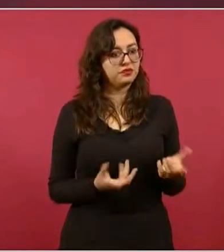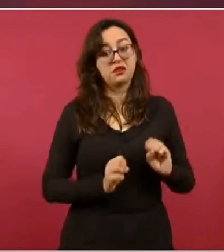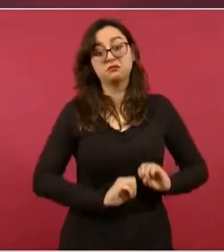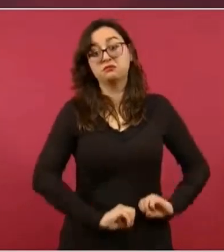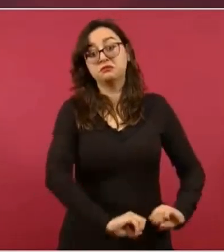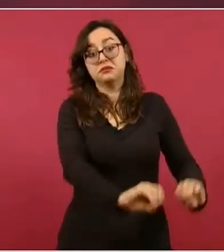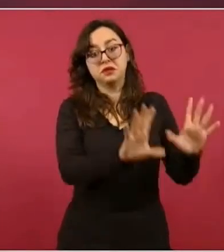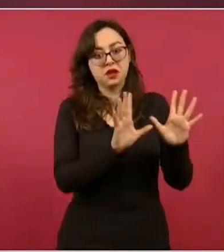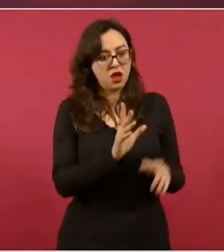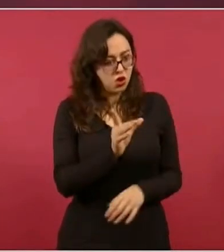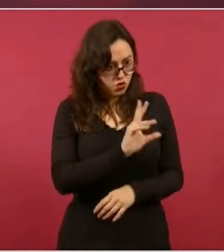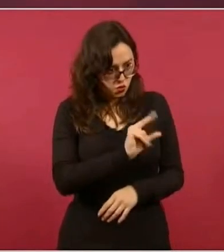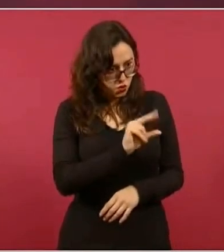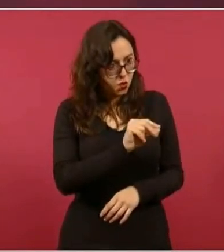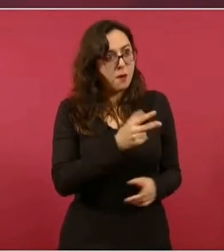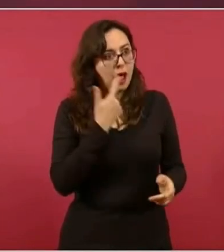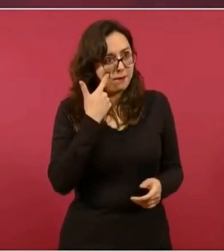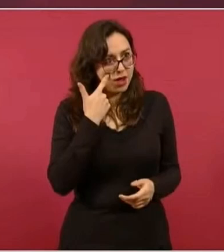que nadie